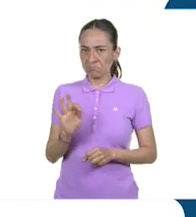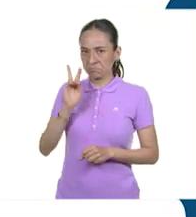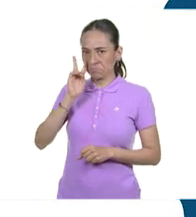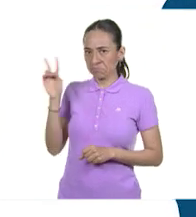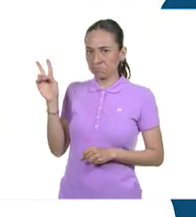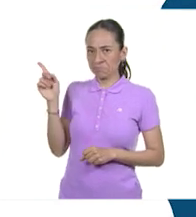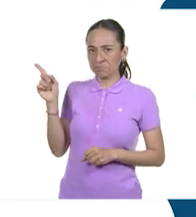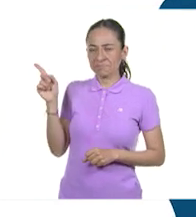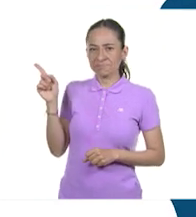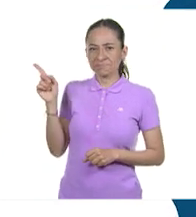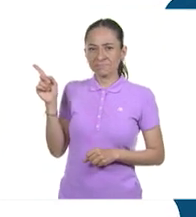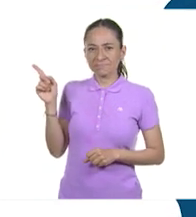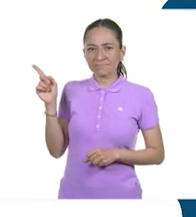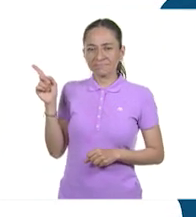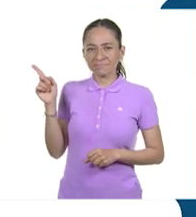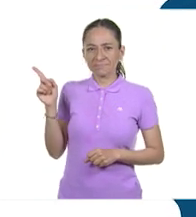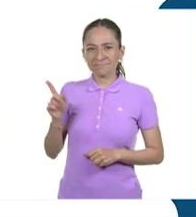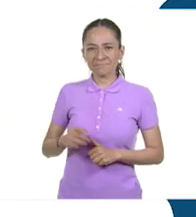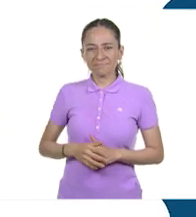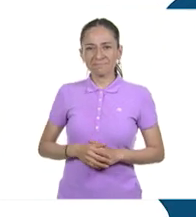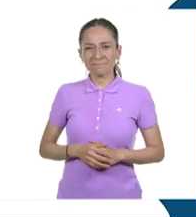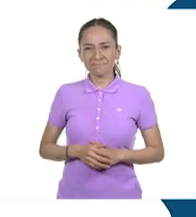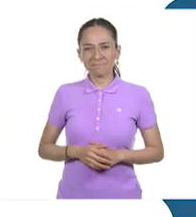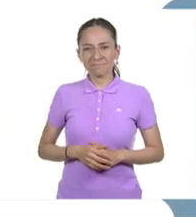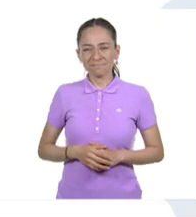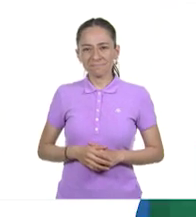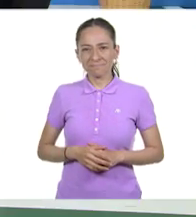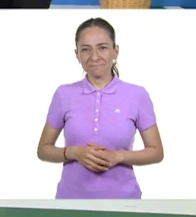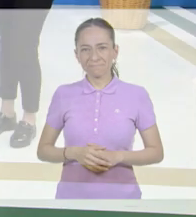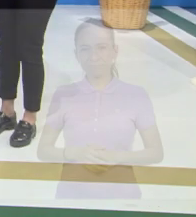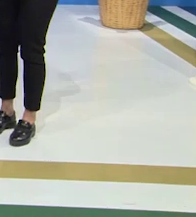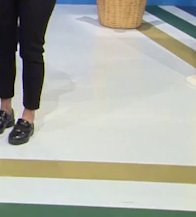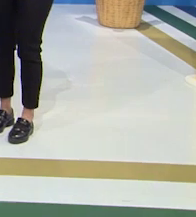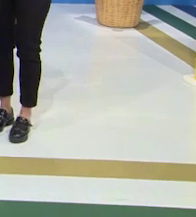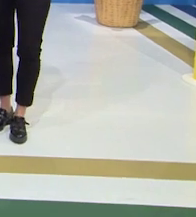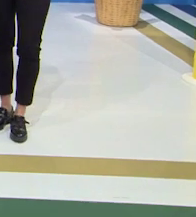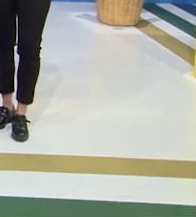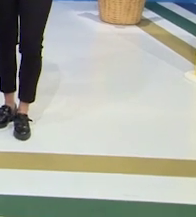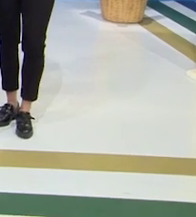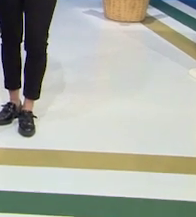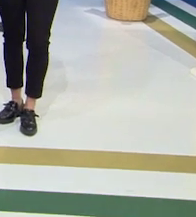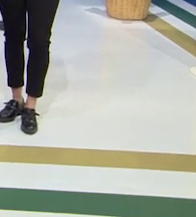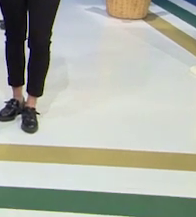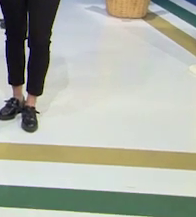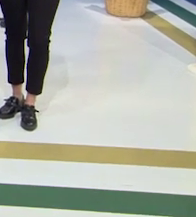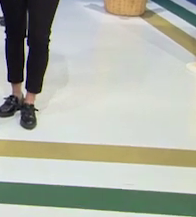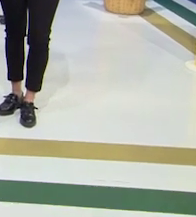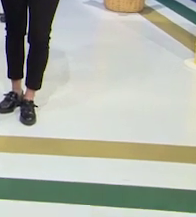aprendeencasa.cep.gov.mx. ¡Nos vemos!